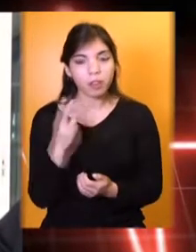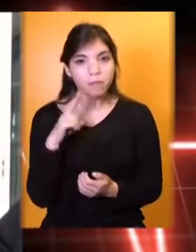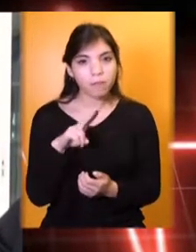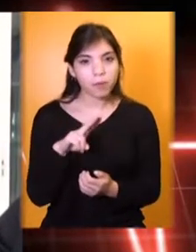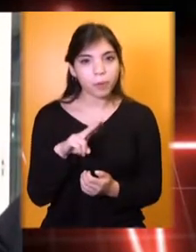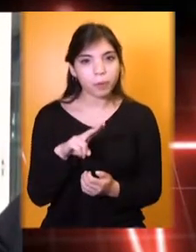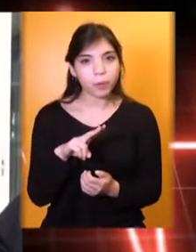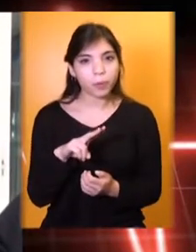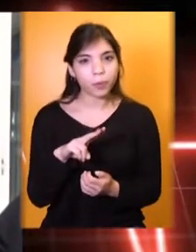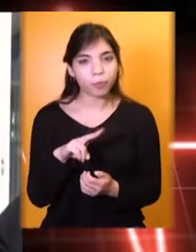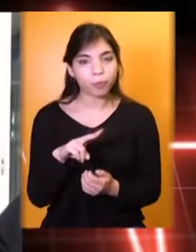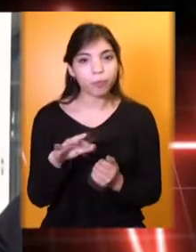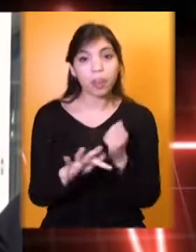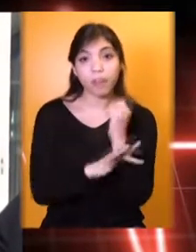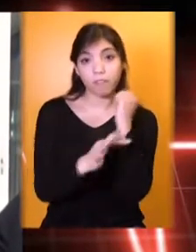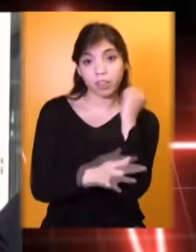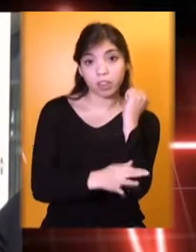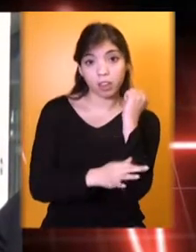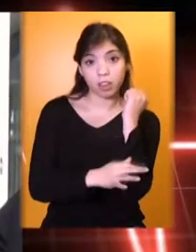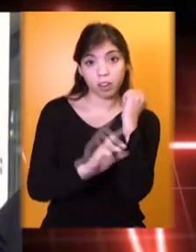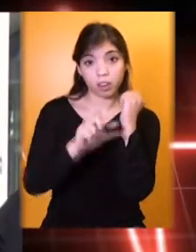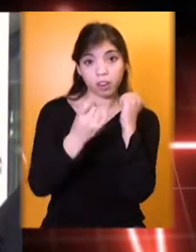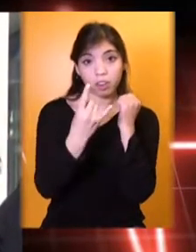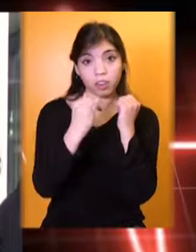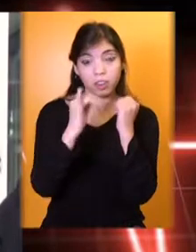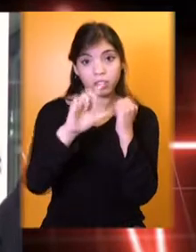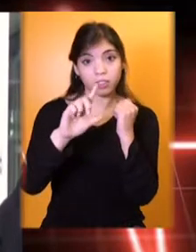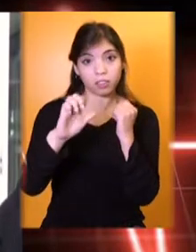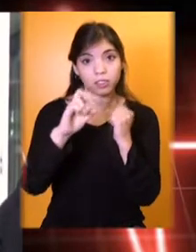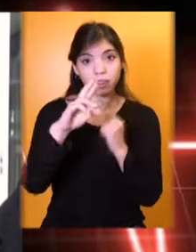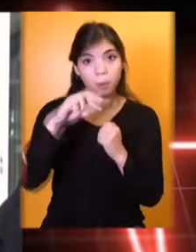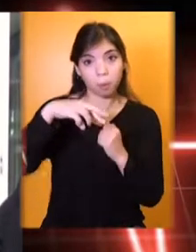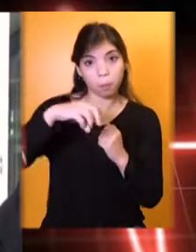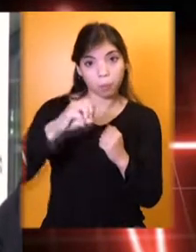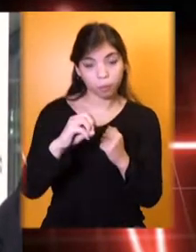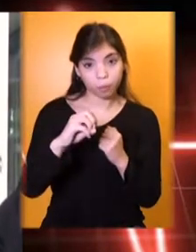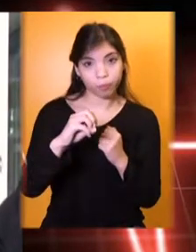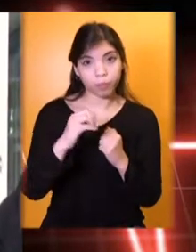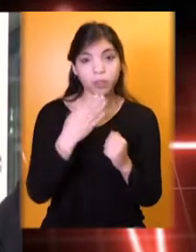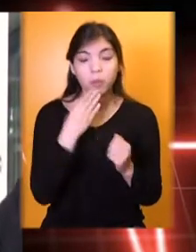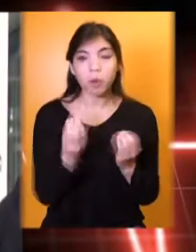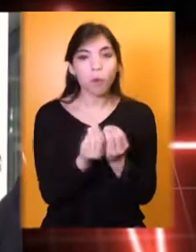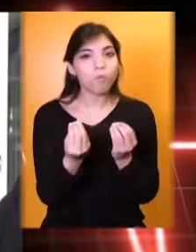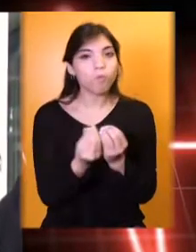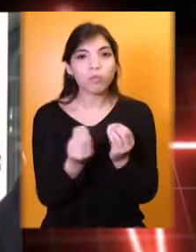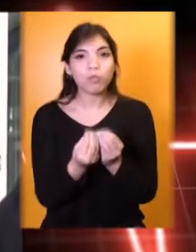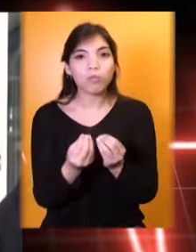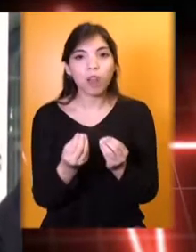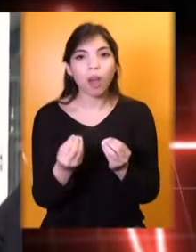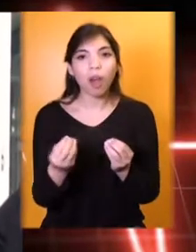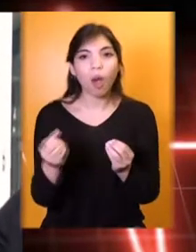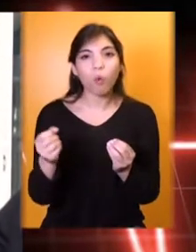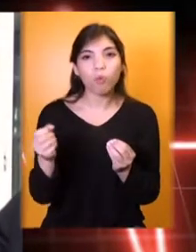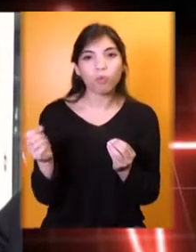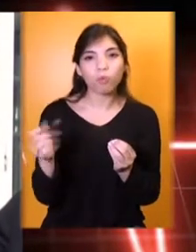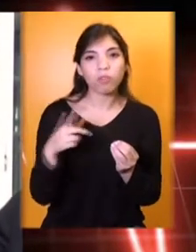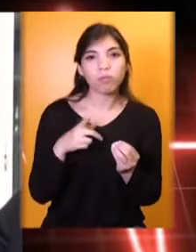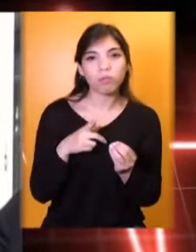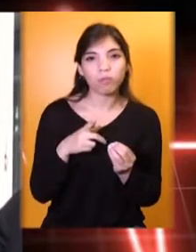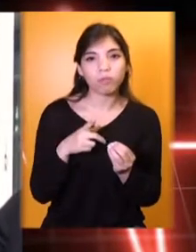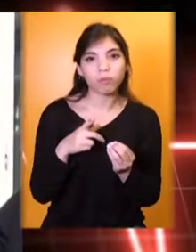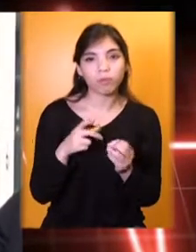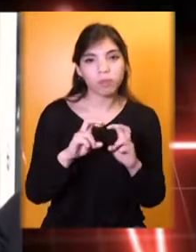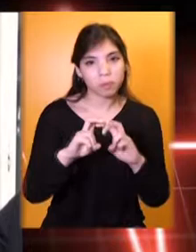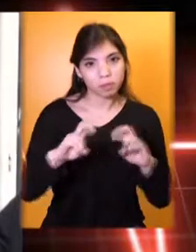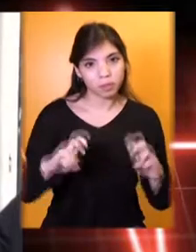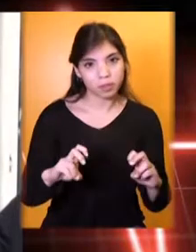fiscal Guillermo Cáceres y precisamente respecto de la cartera de causas que él llevaba, ¿verdad? Existían un incumplimiento de los estándares que